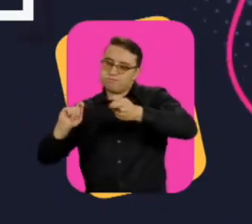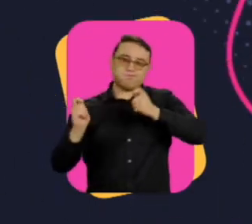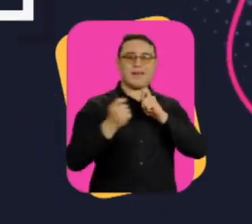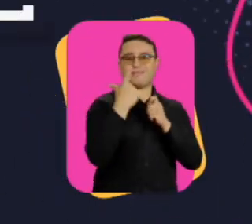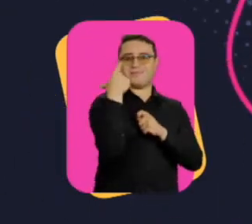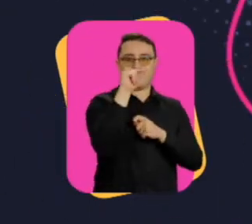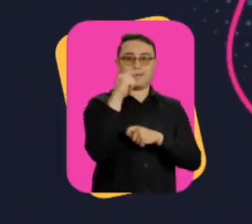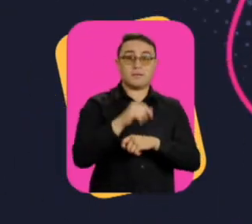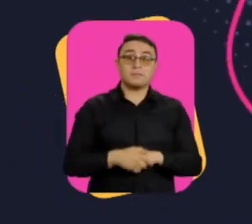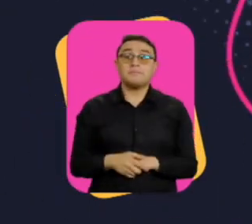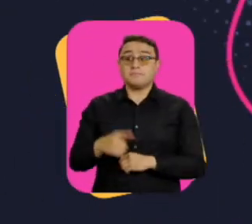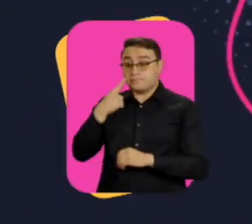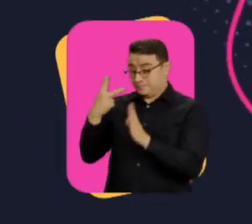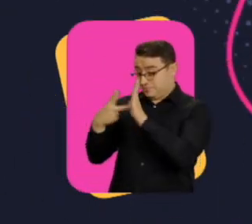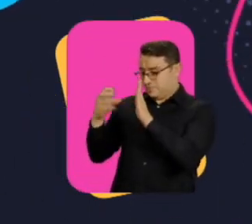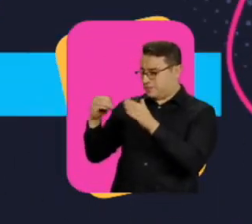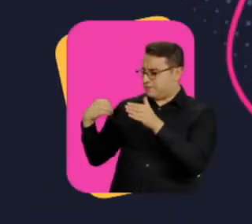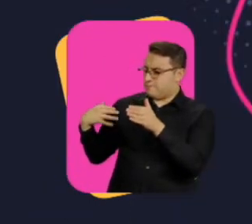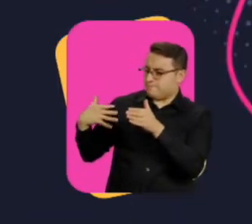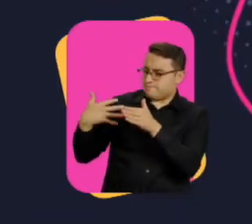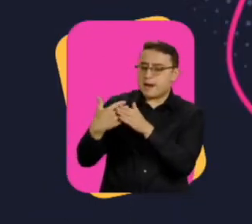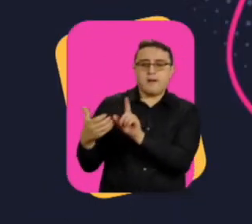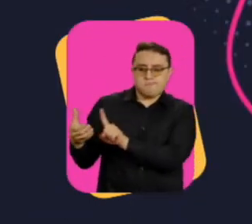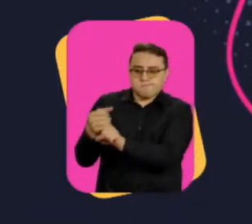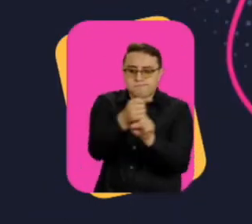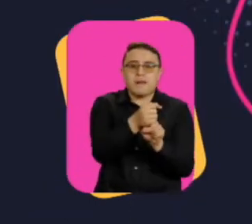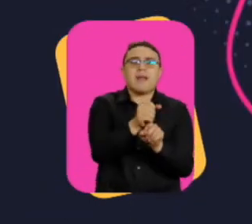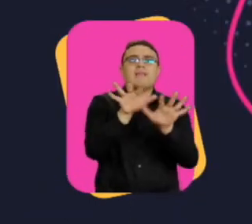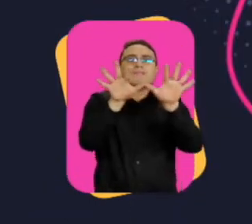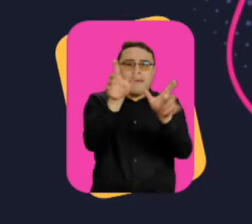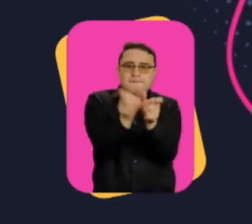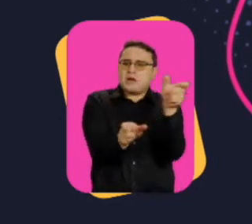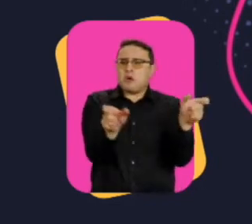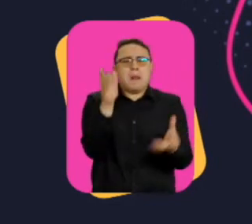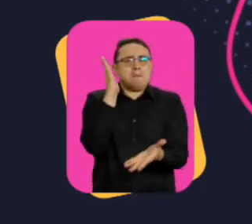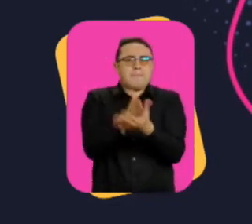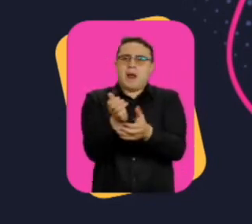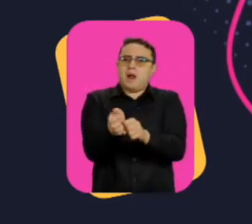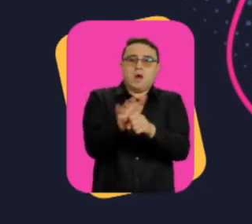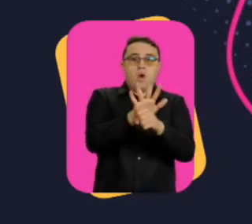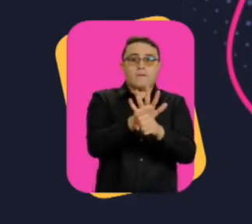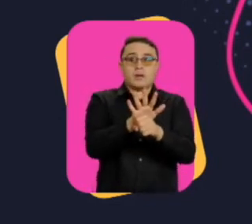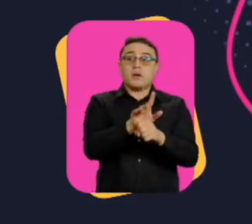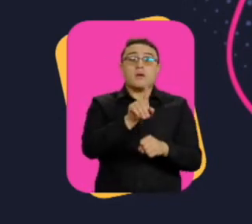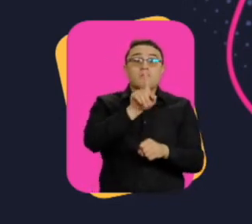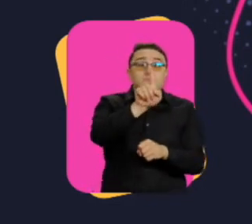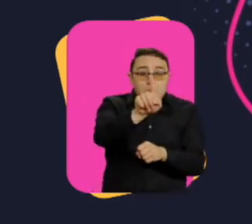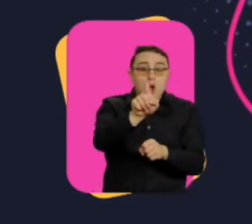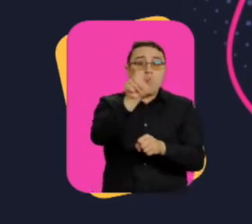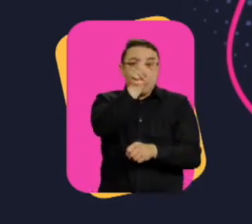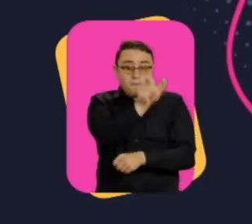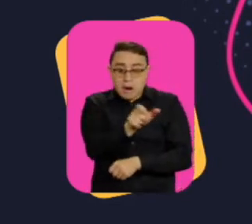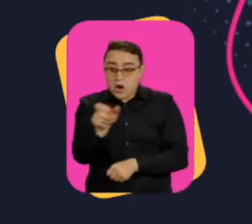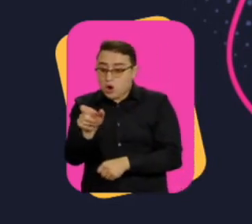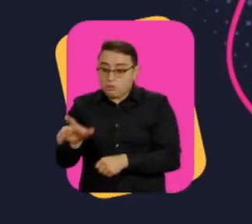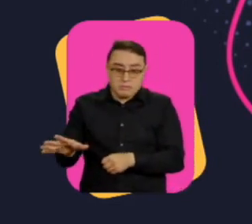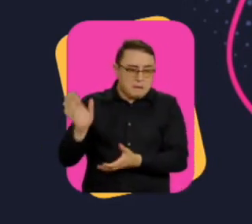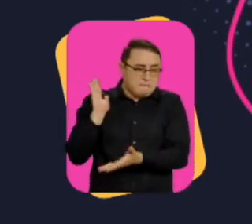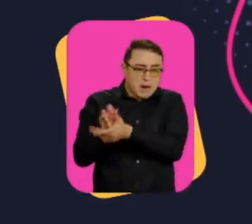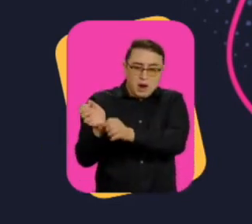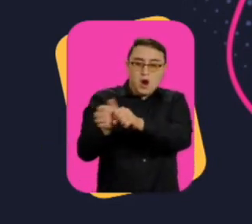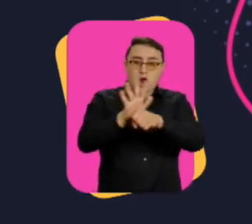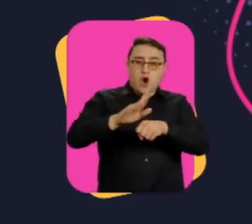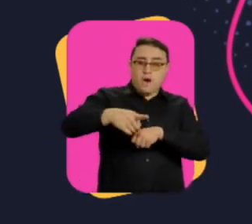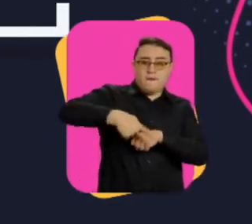Durante 2020 se detectaron 10 casos de COVID-19 en el canal, pero ninguno de los colaboradores que resultaron